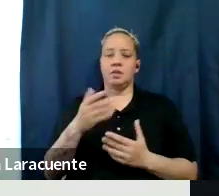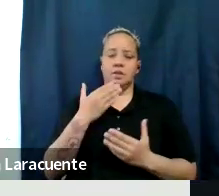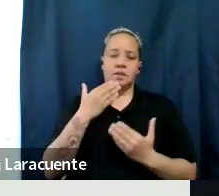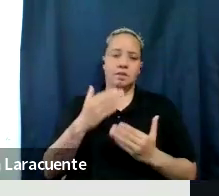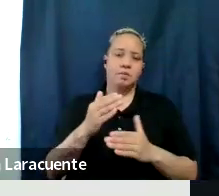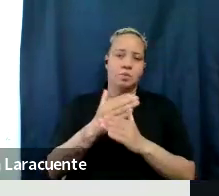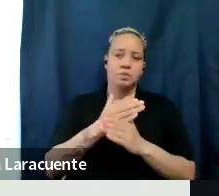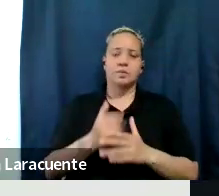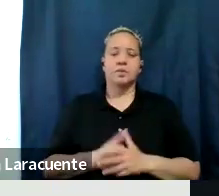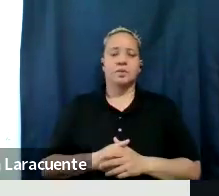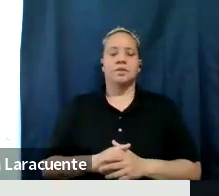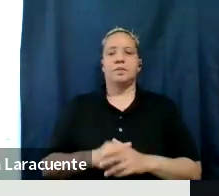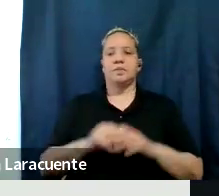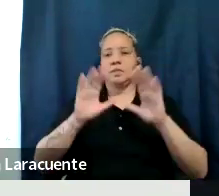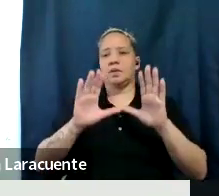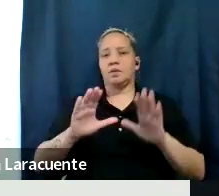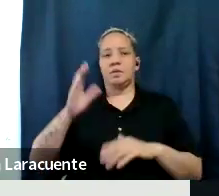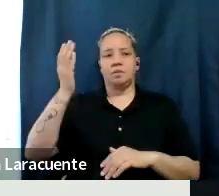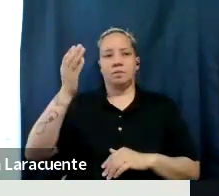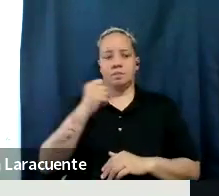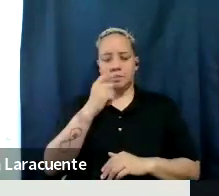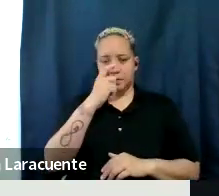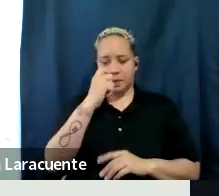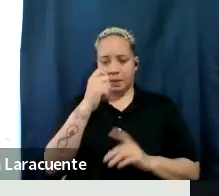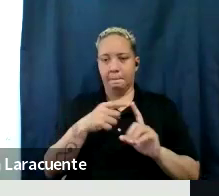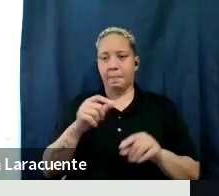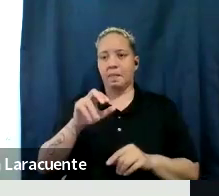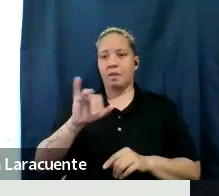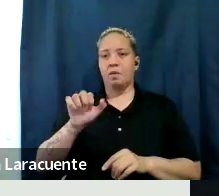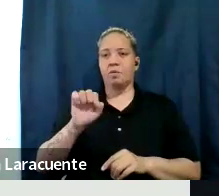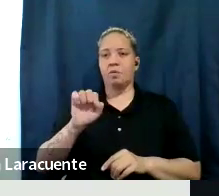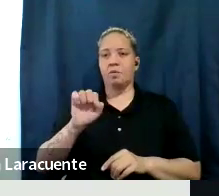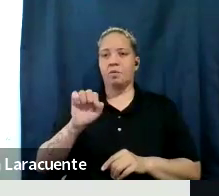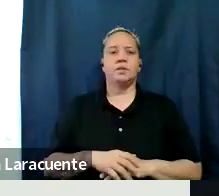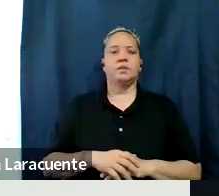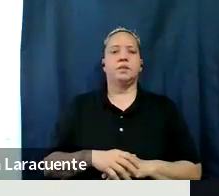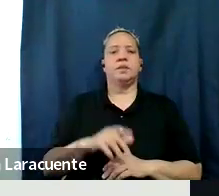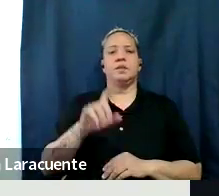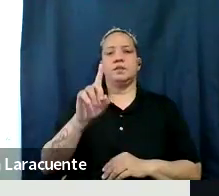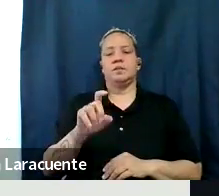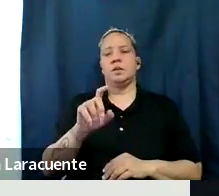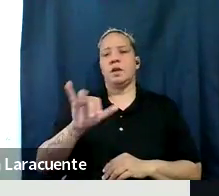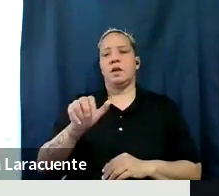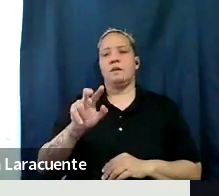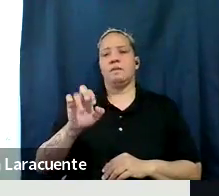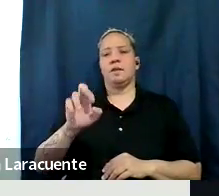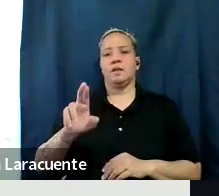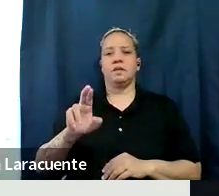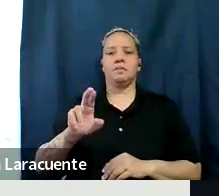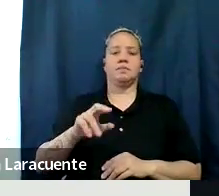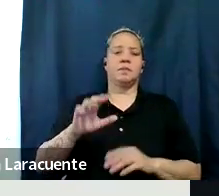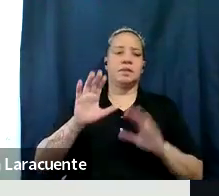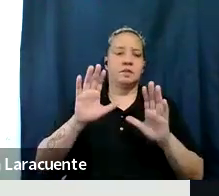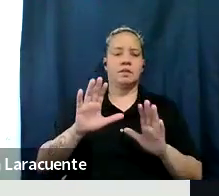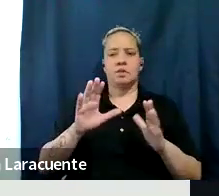compartirlo. Excelente Bueno, presentación de parte de José Román y pregunta Javier Almeida. Excelente, Aníbal. ¿Hubo